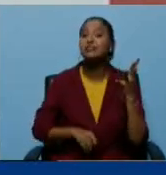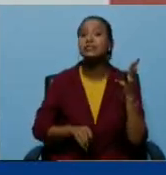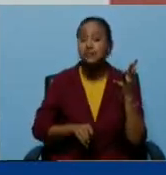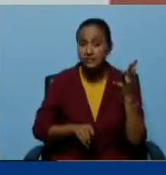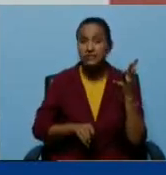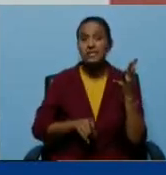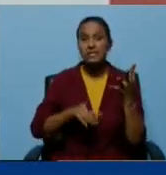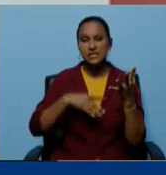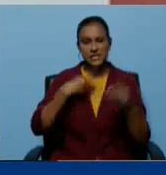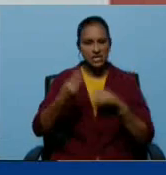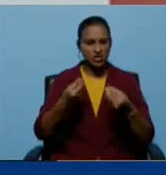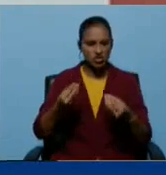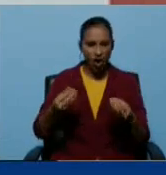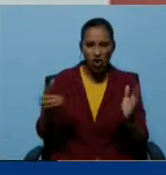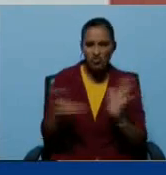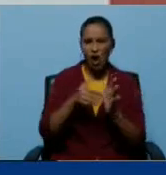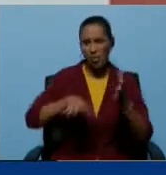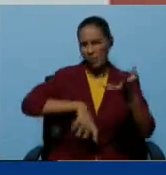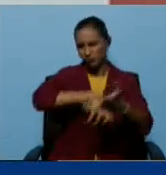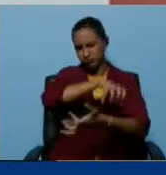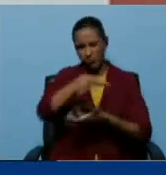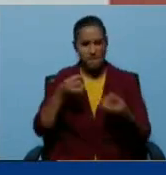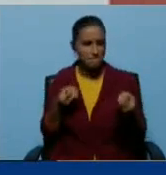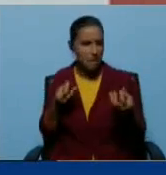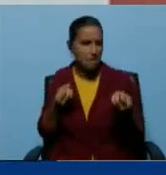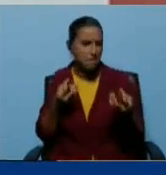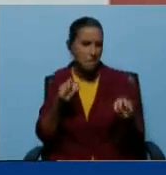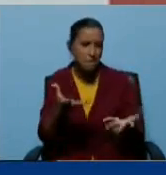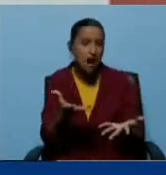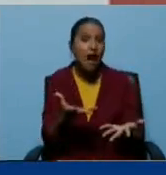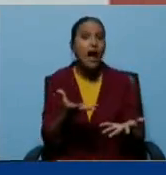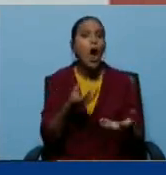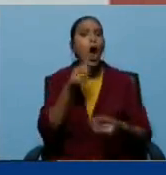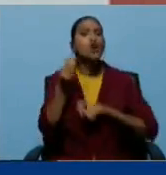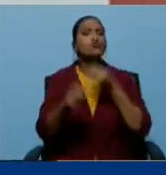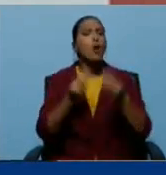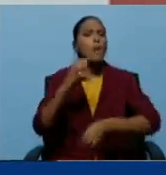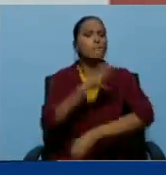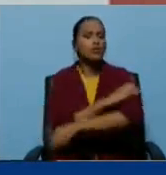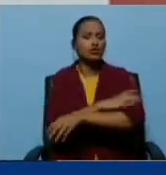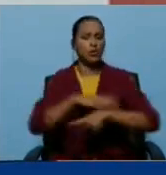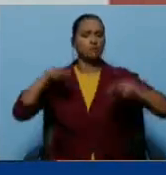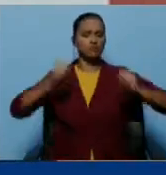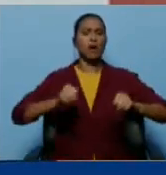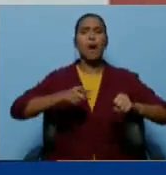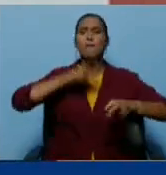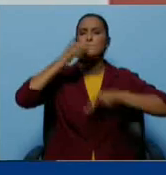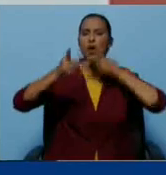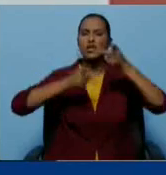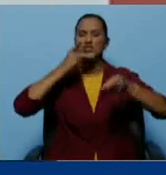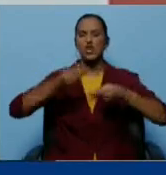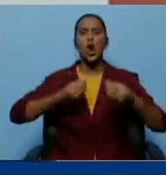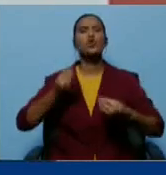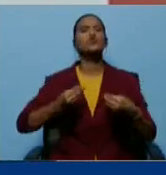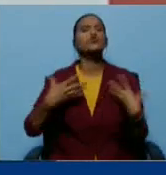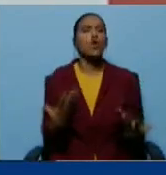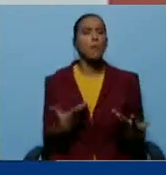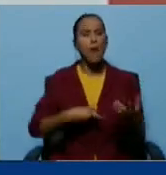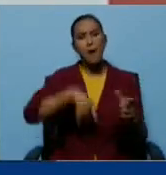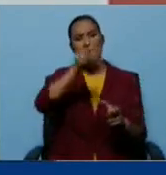hizo, si esta gente toma el poder político en Venezuela, ¿qué haría? ¿Cuánta gente iría a